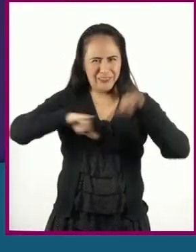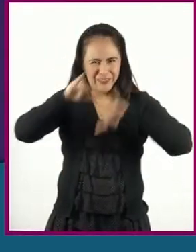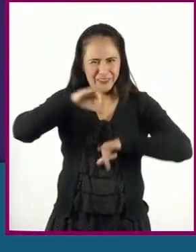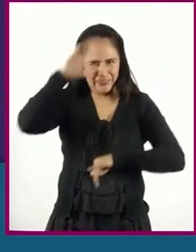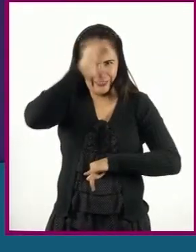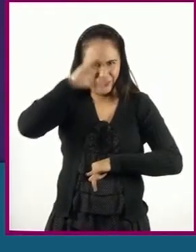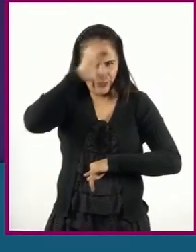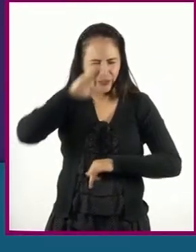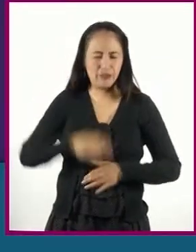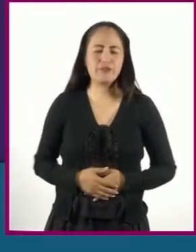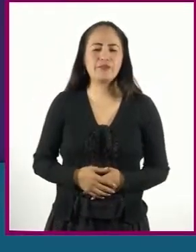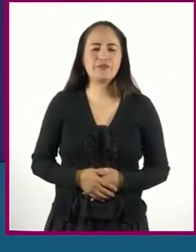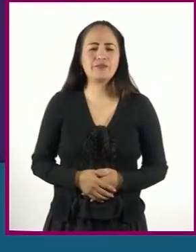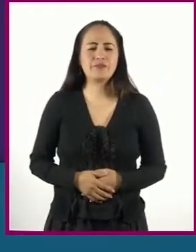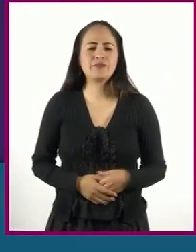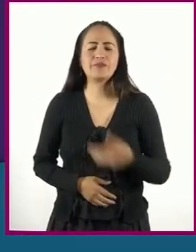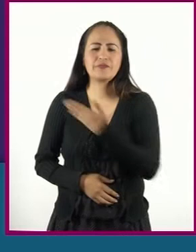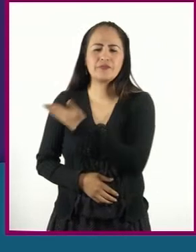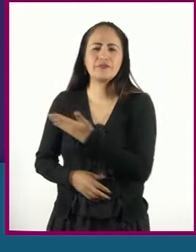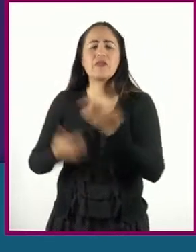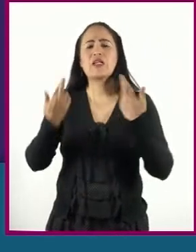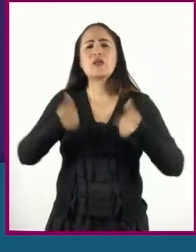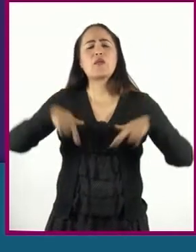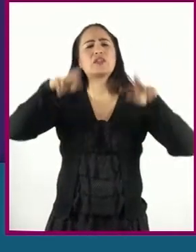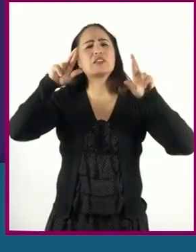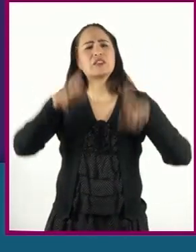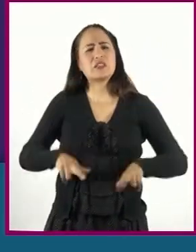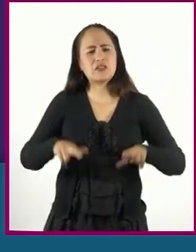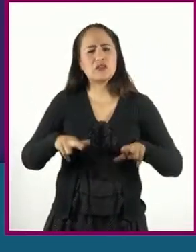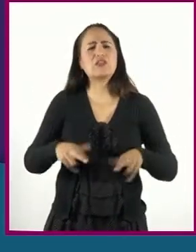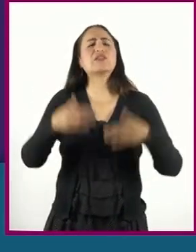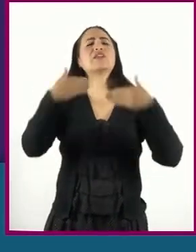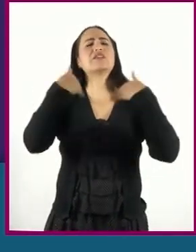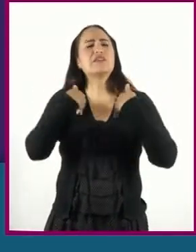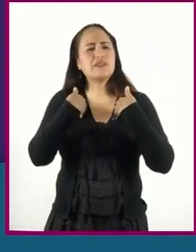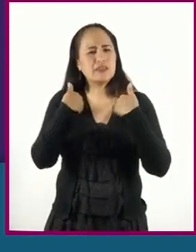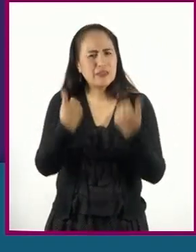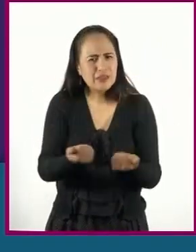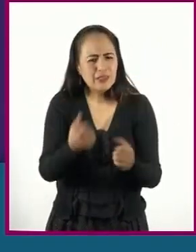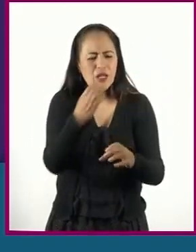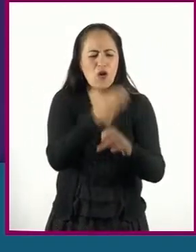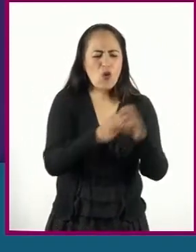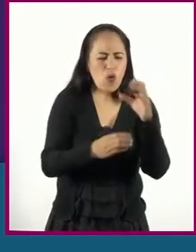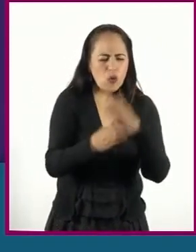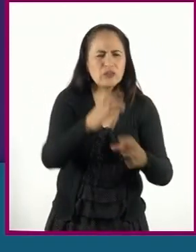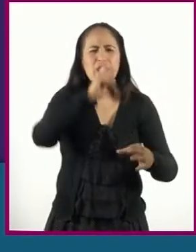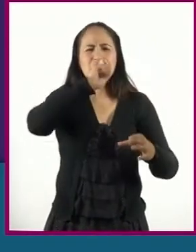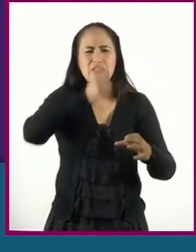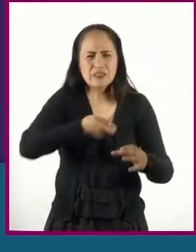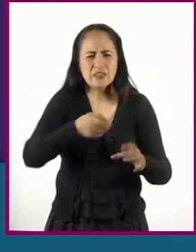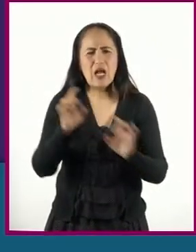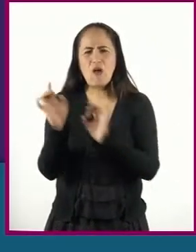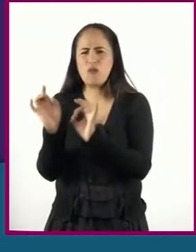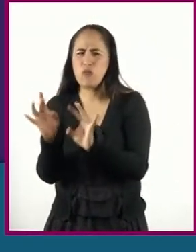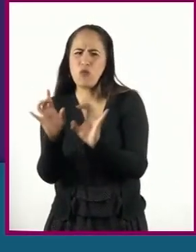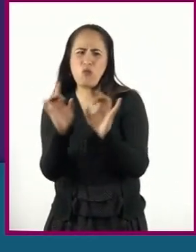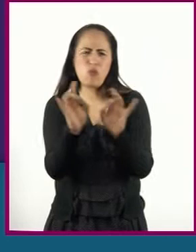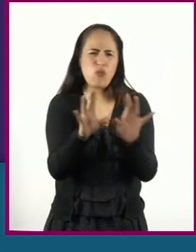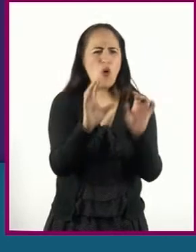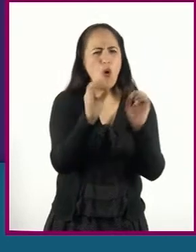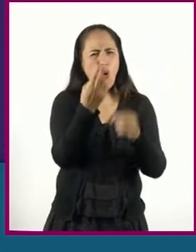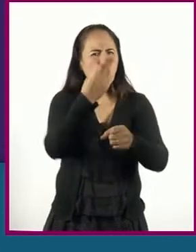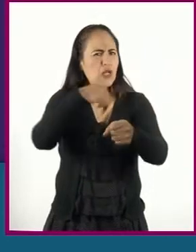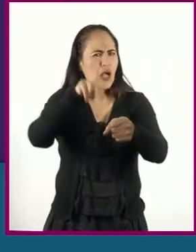Un modelo científico es una representación que nos permite entender cómo es un objeto, un suceso o un fenómeno